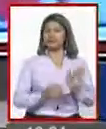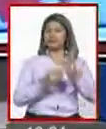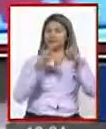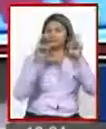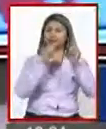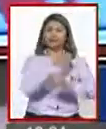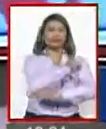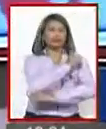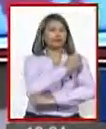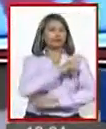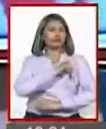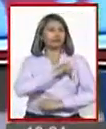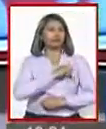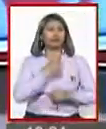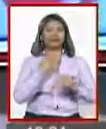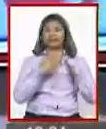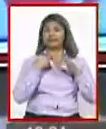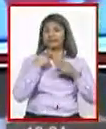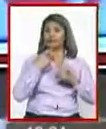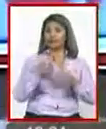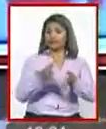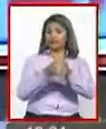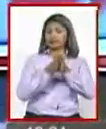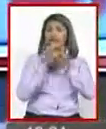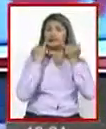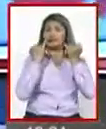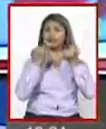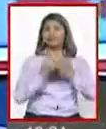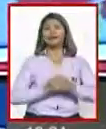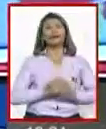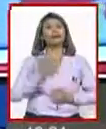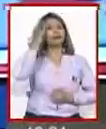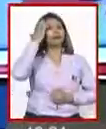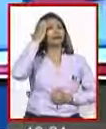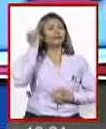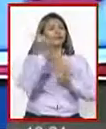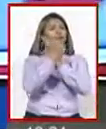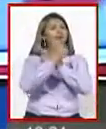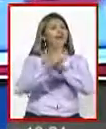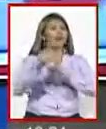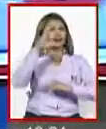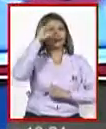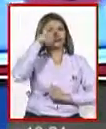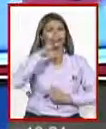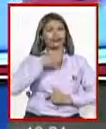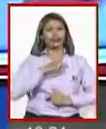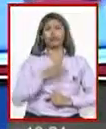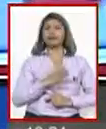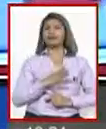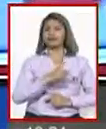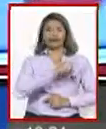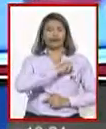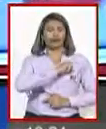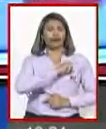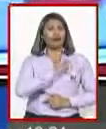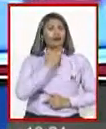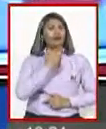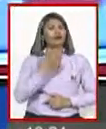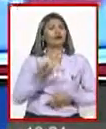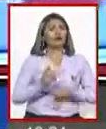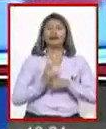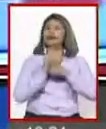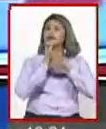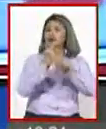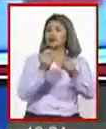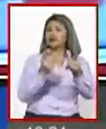sobre este tema, autoridades policiales indicaron que pedirán un informe sobre la supuesta liberación de uno de los oficiales quien prestaba